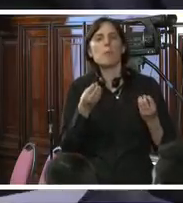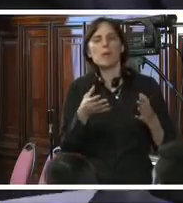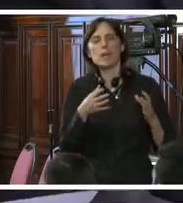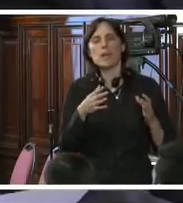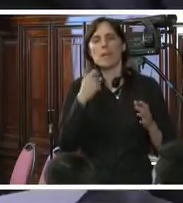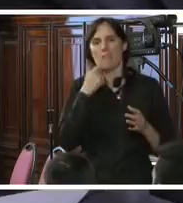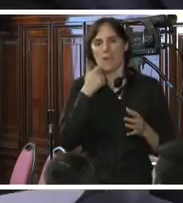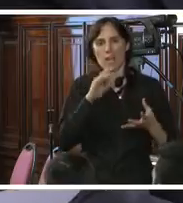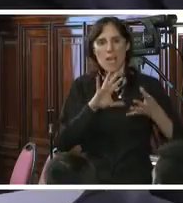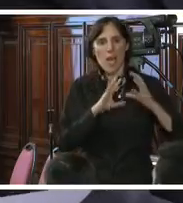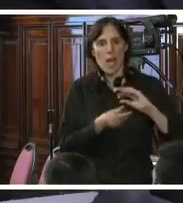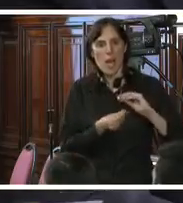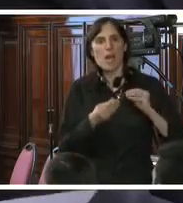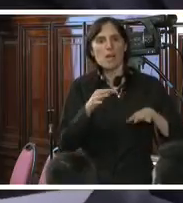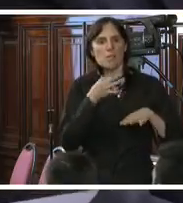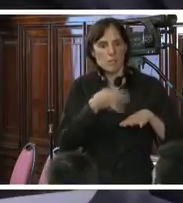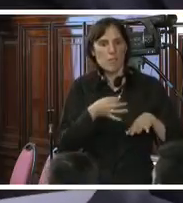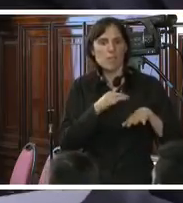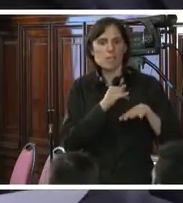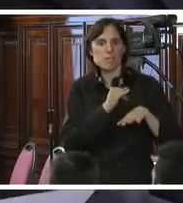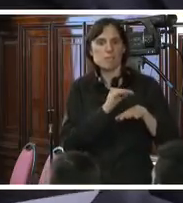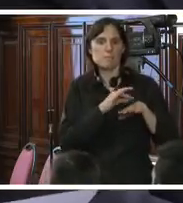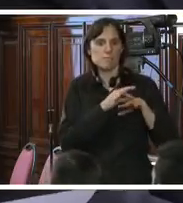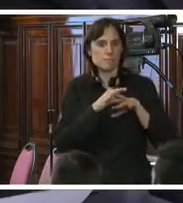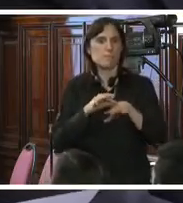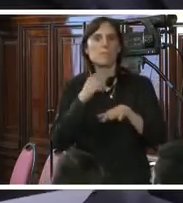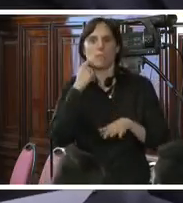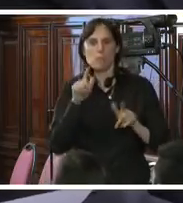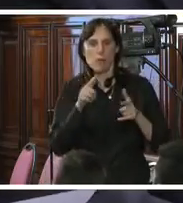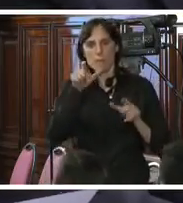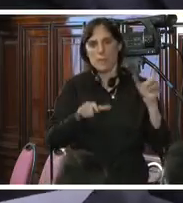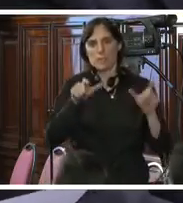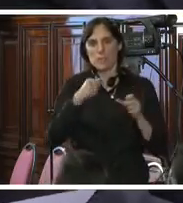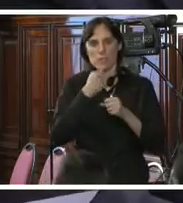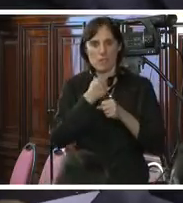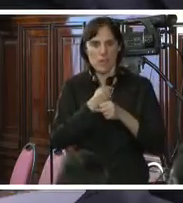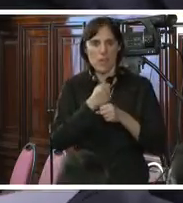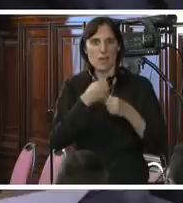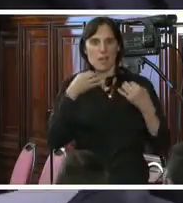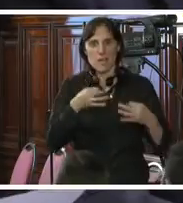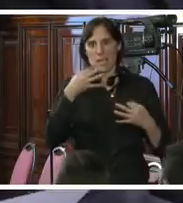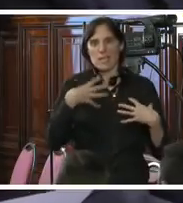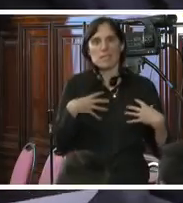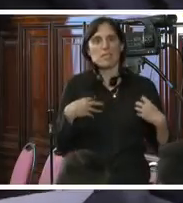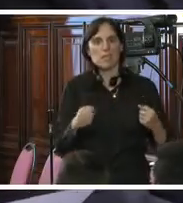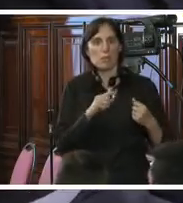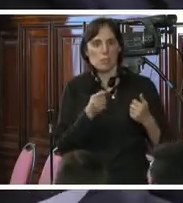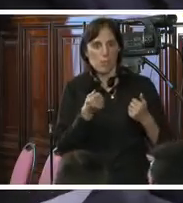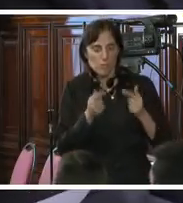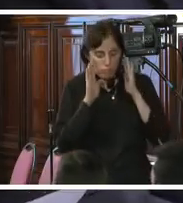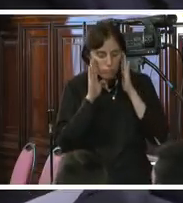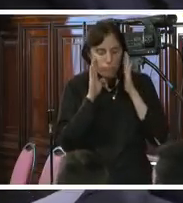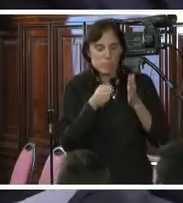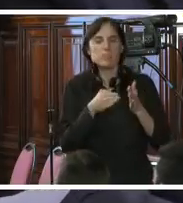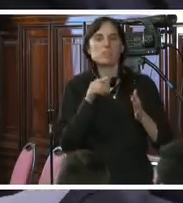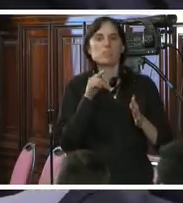implementación inadecuada de los protocolos, segundo, a la falta de personal capacitado en la atención a niñas, tercero, a la presencia de estereotipos